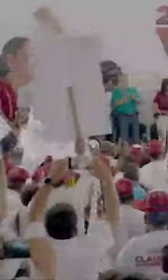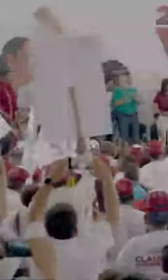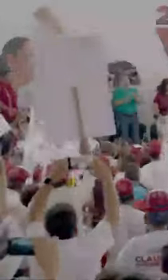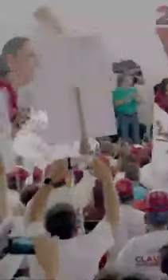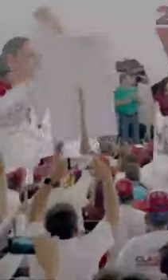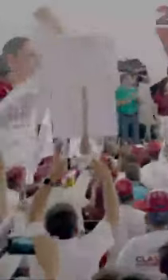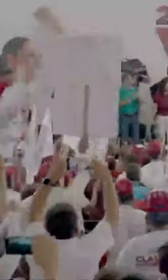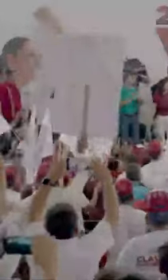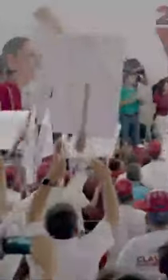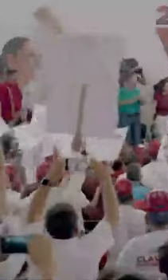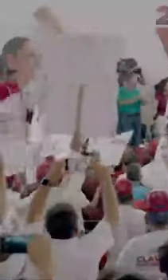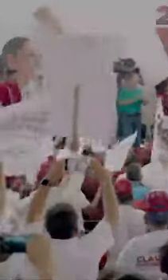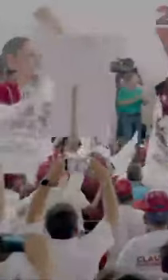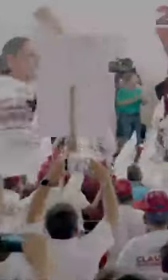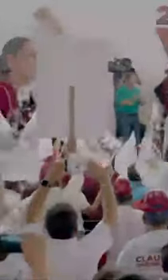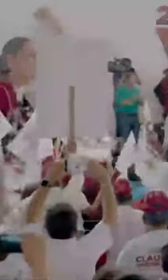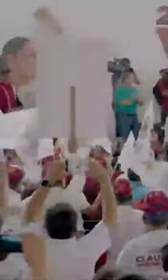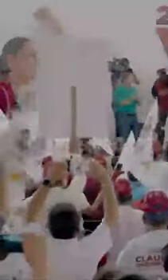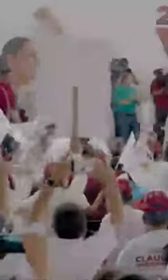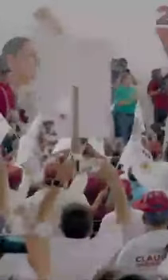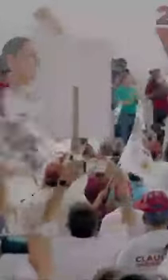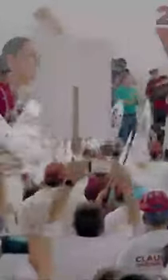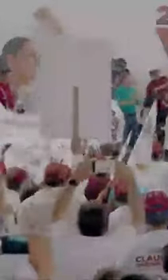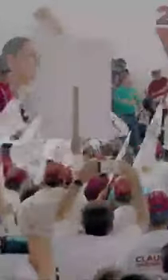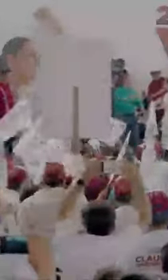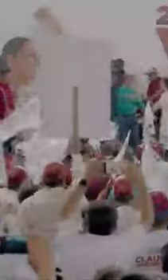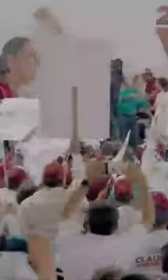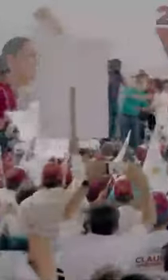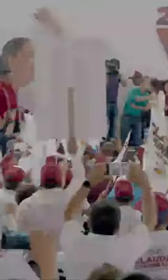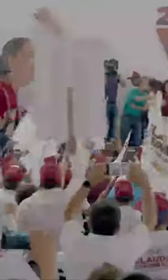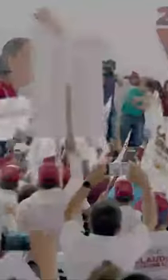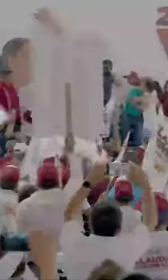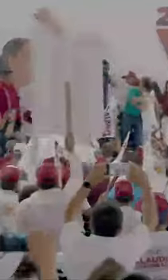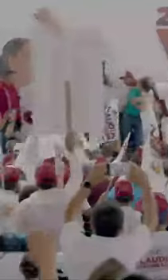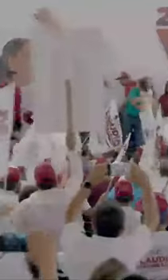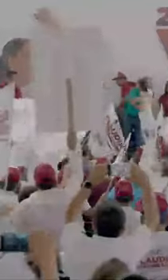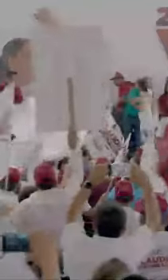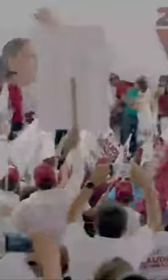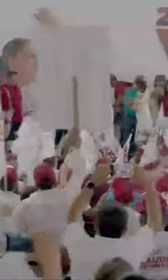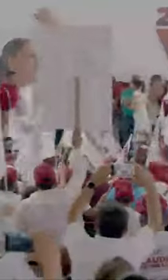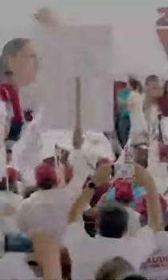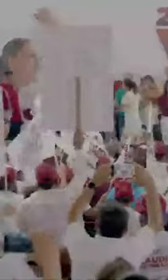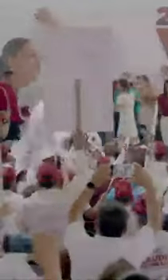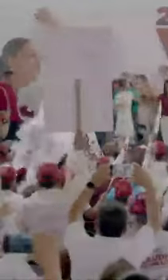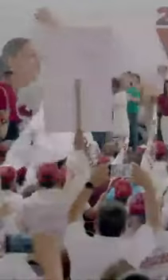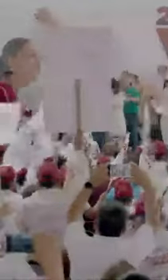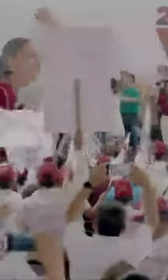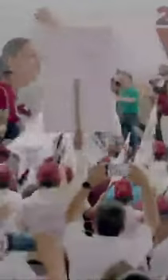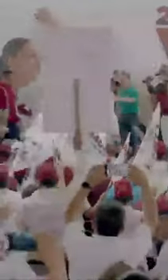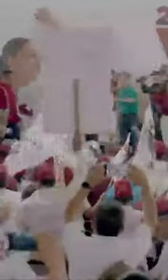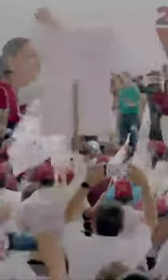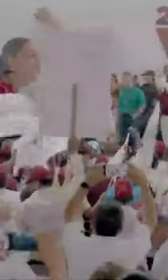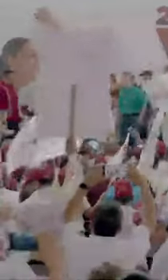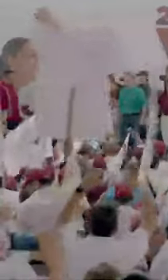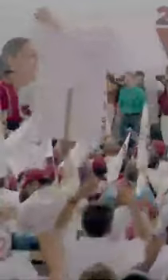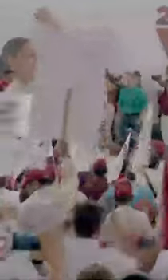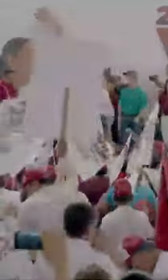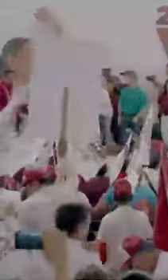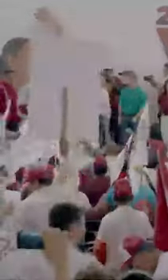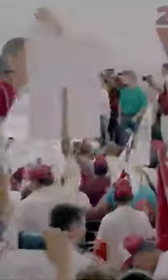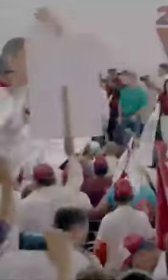Coello, coordinador de alianzas, Sergio Jesús Muro Figueroa, enlace de la